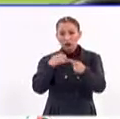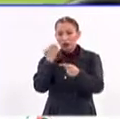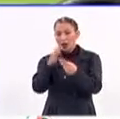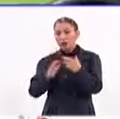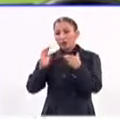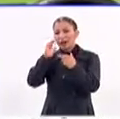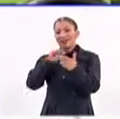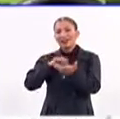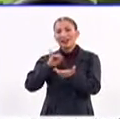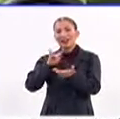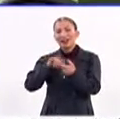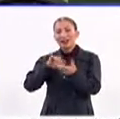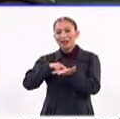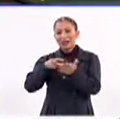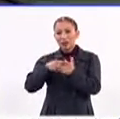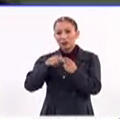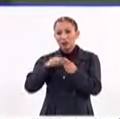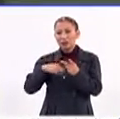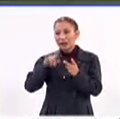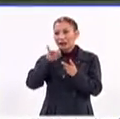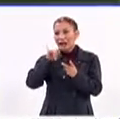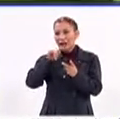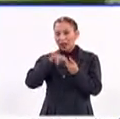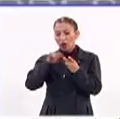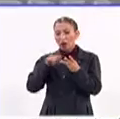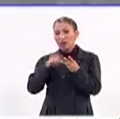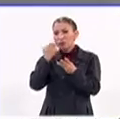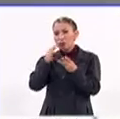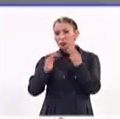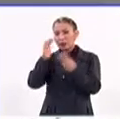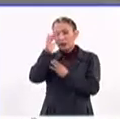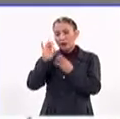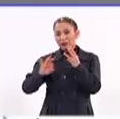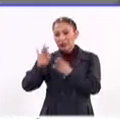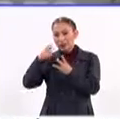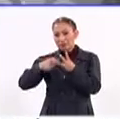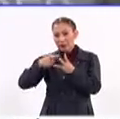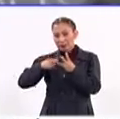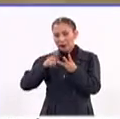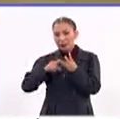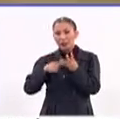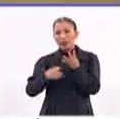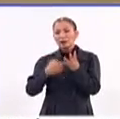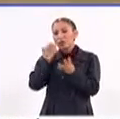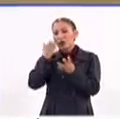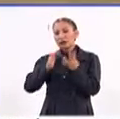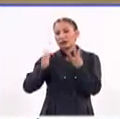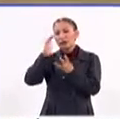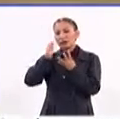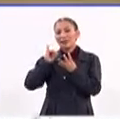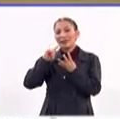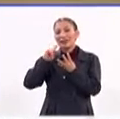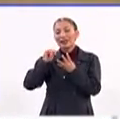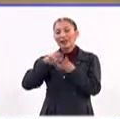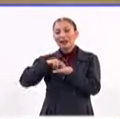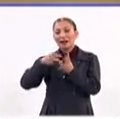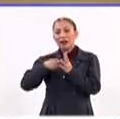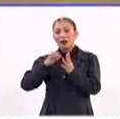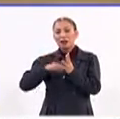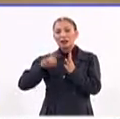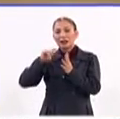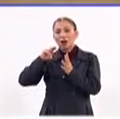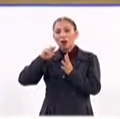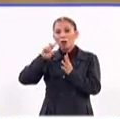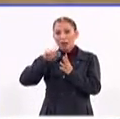Escuela Superior de Ingeniería y Arquitectura, Unidad Zacatenco, Escuela Superior de Física y Matemáticas y en la Escuela Superior de Ingeniería y Arquitectura,